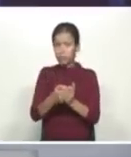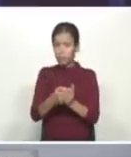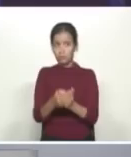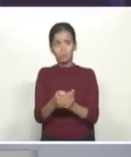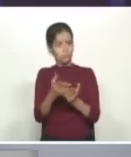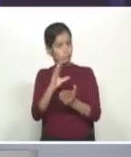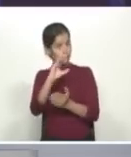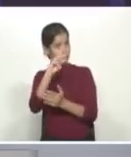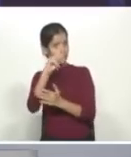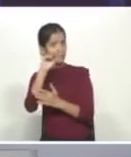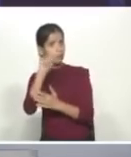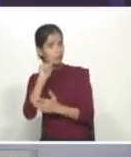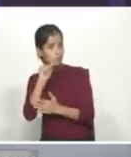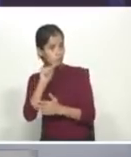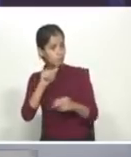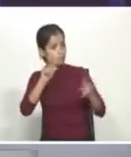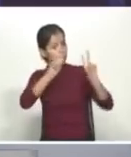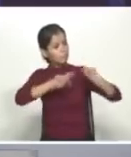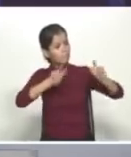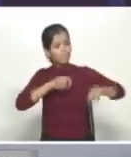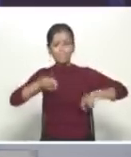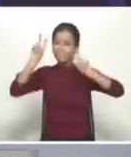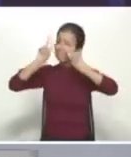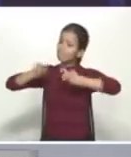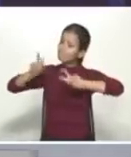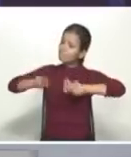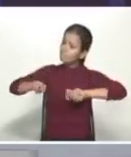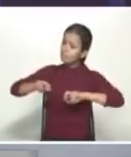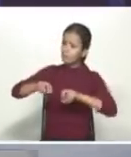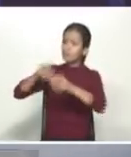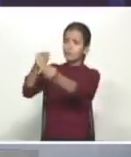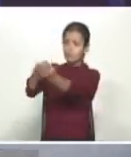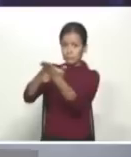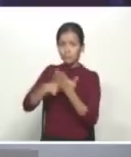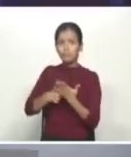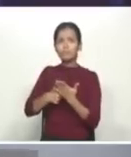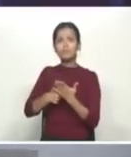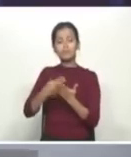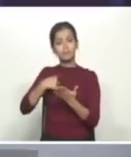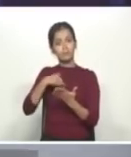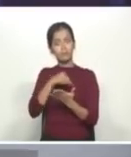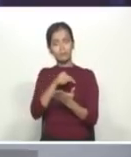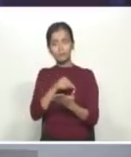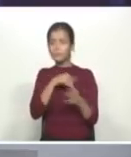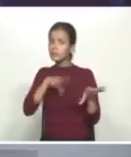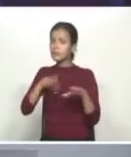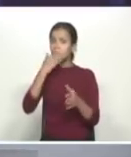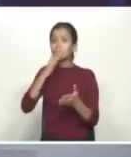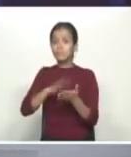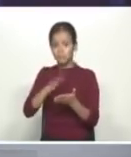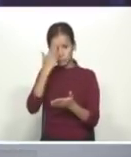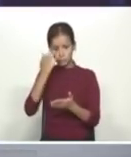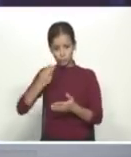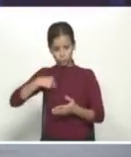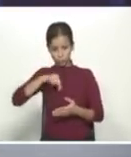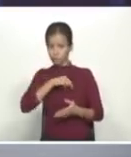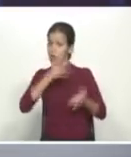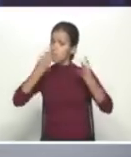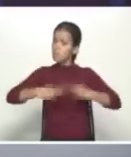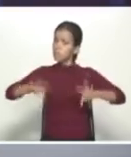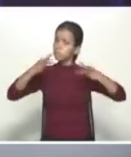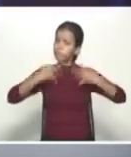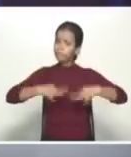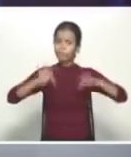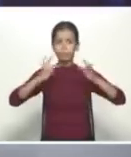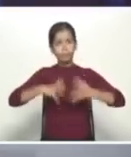CNA y nos muestra un acto de corrupción, porque este país es el que estamos queriendo salvar. Porque si este país no se